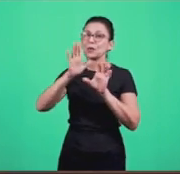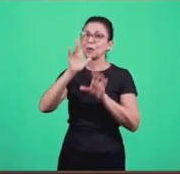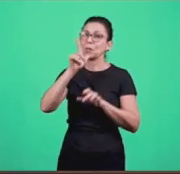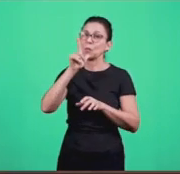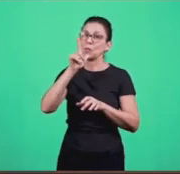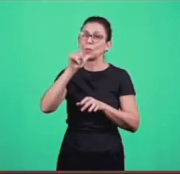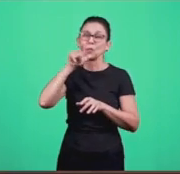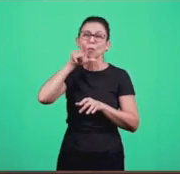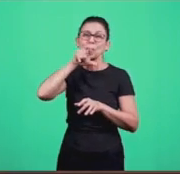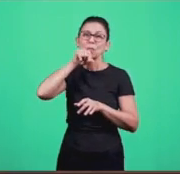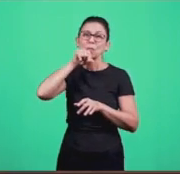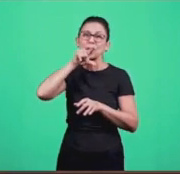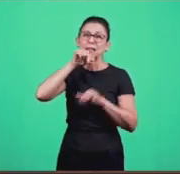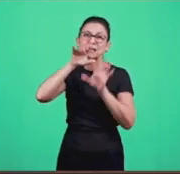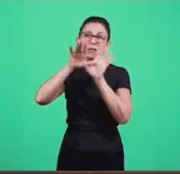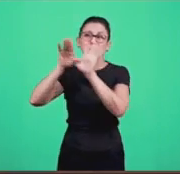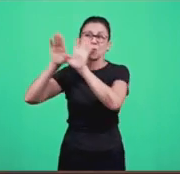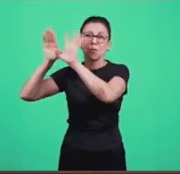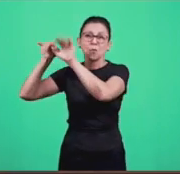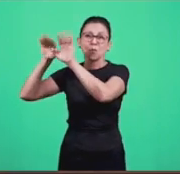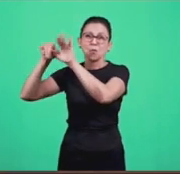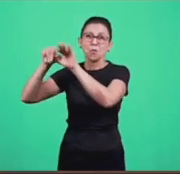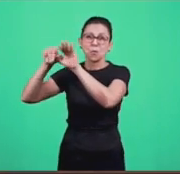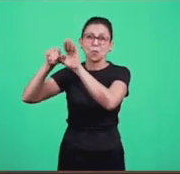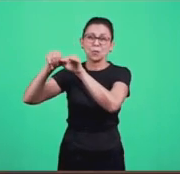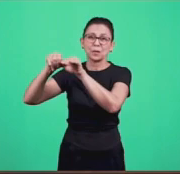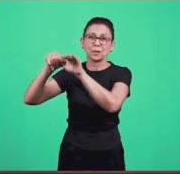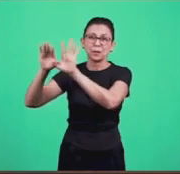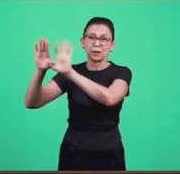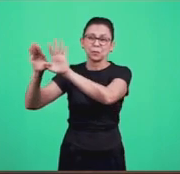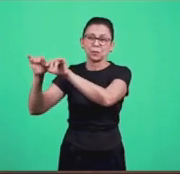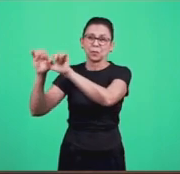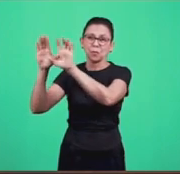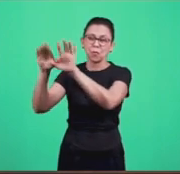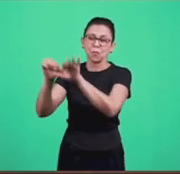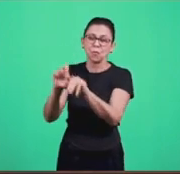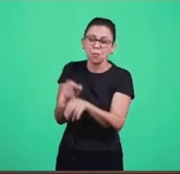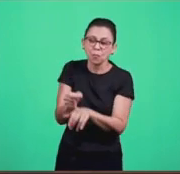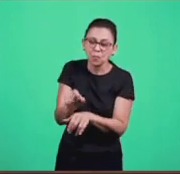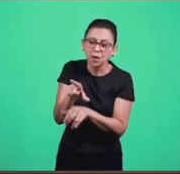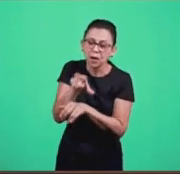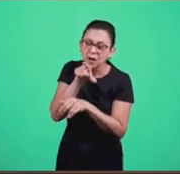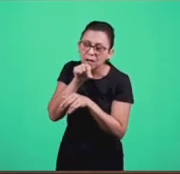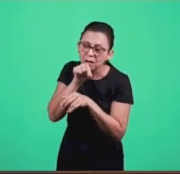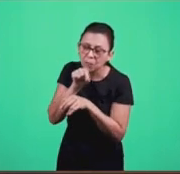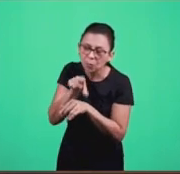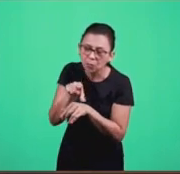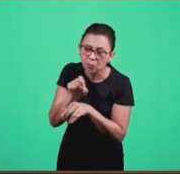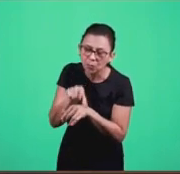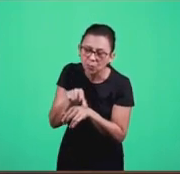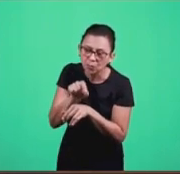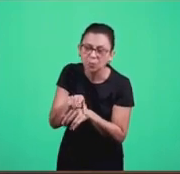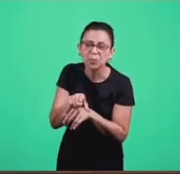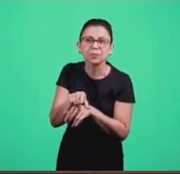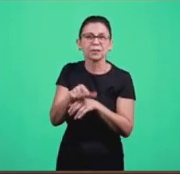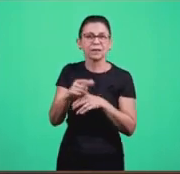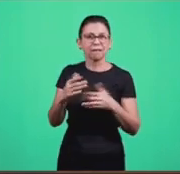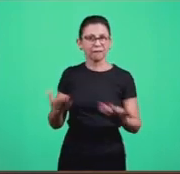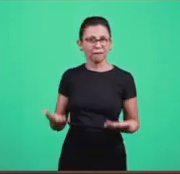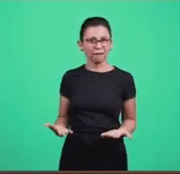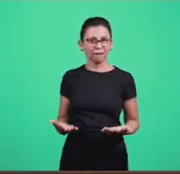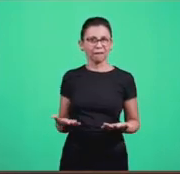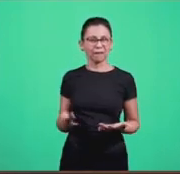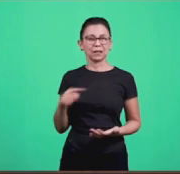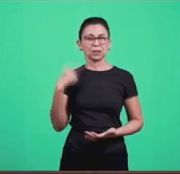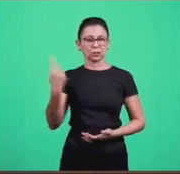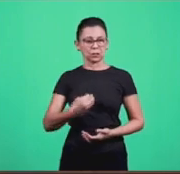Señor. Él traería alimento para él. No es diferente para nuestros días también. Nosotros estamos viviendo en un tiempo